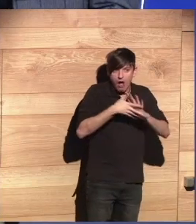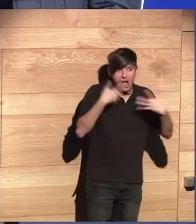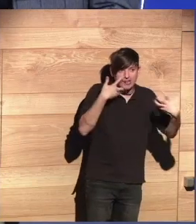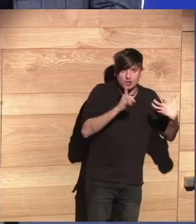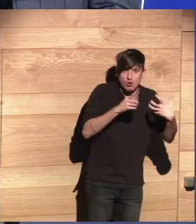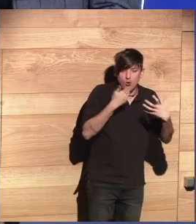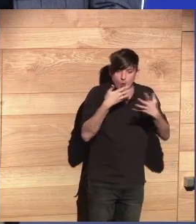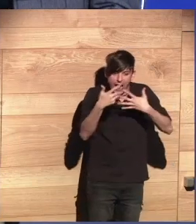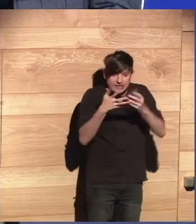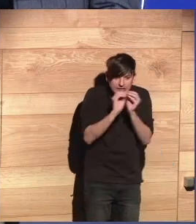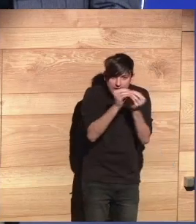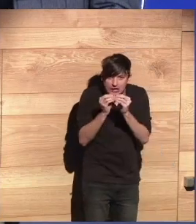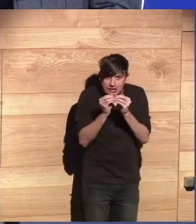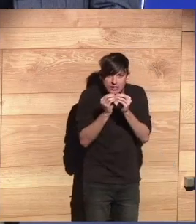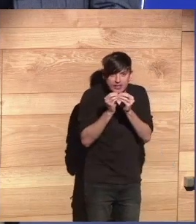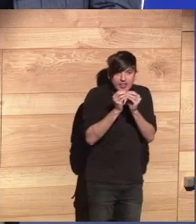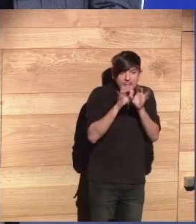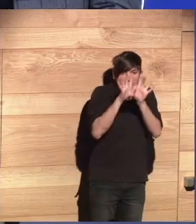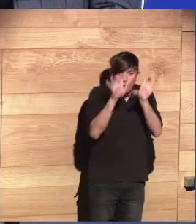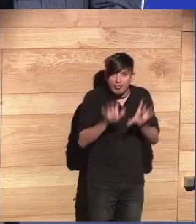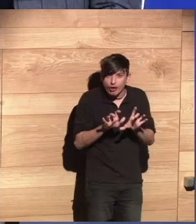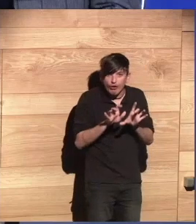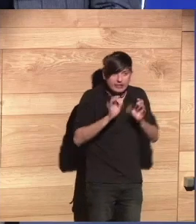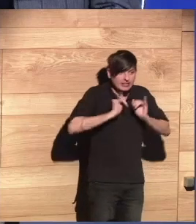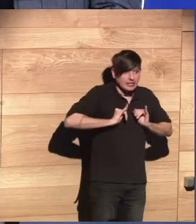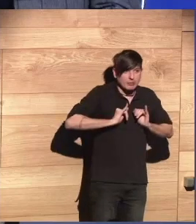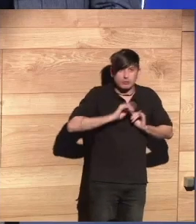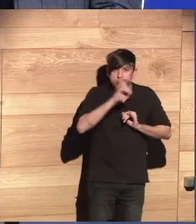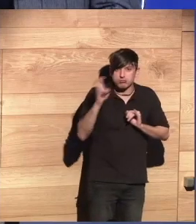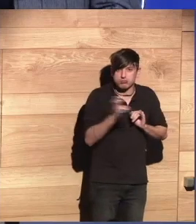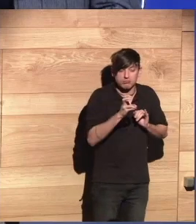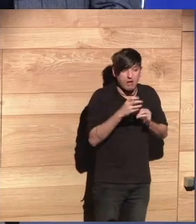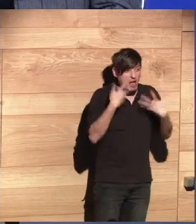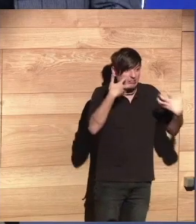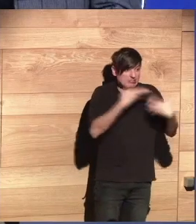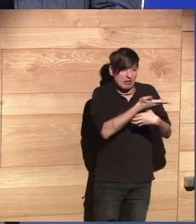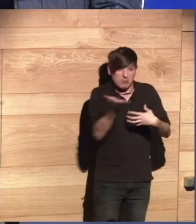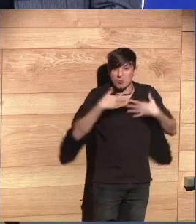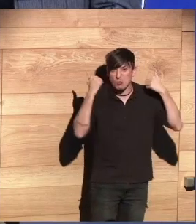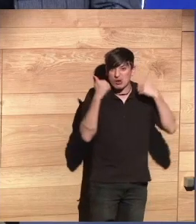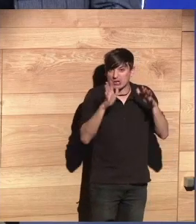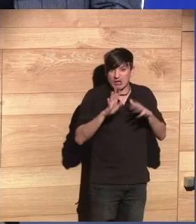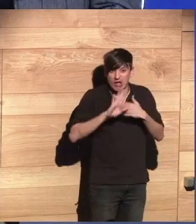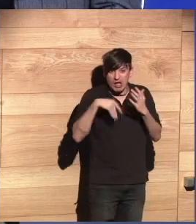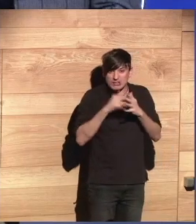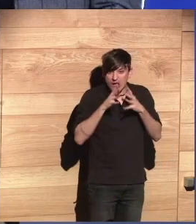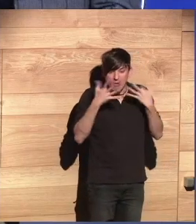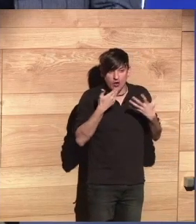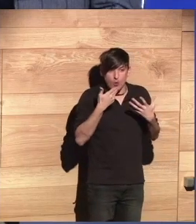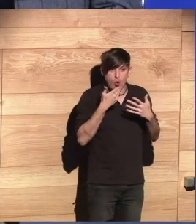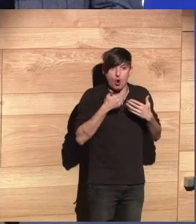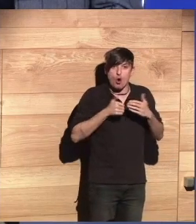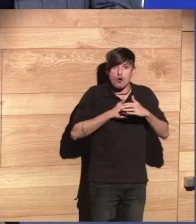estamos hablando de artesanía, estamos hablando de decoración, entretenimiento, otro tipo de... Pero cualquier artista de los que han llegado hasta nuestros días como los grandes